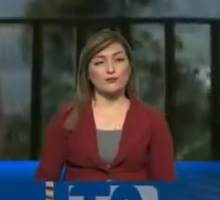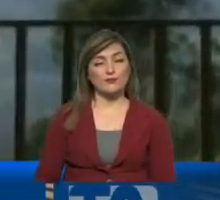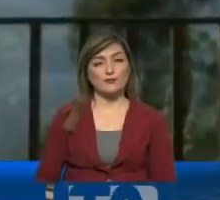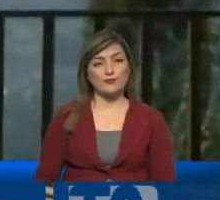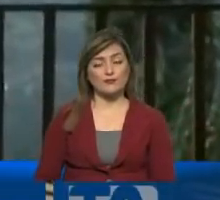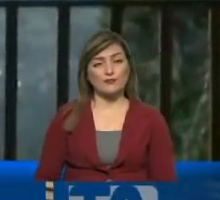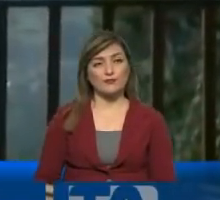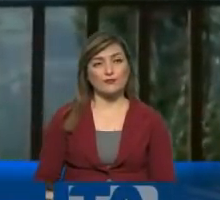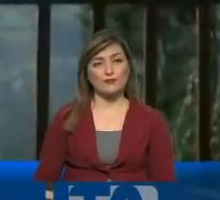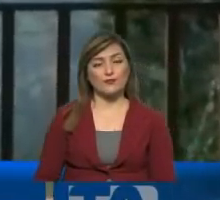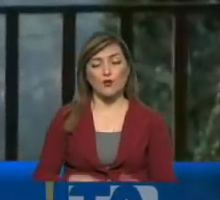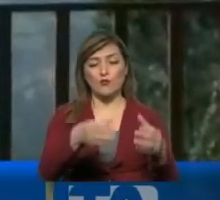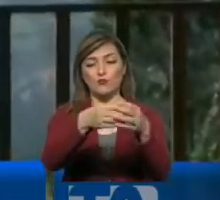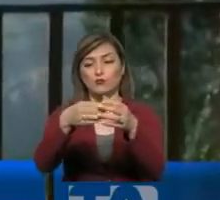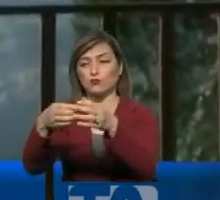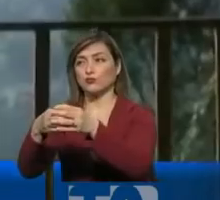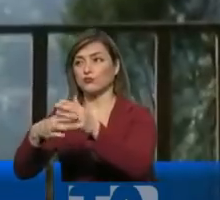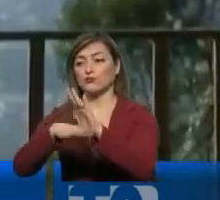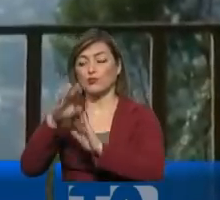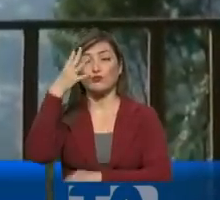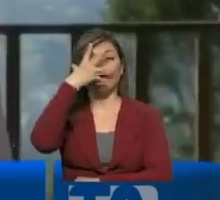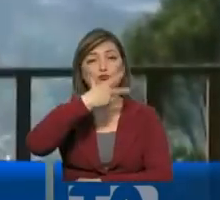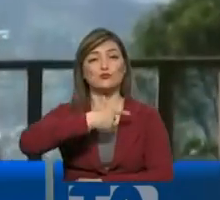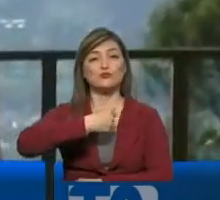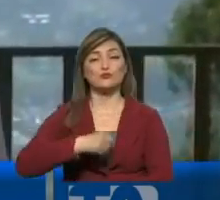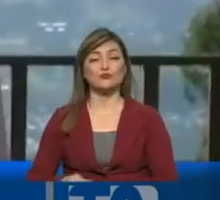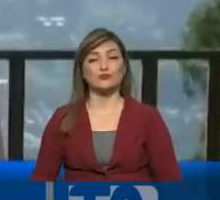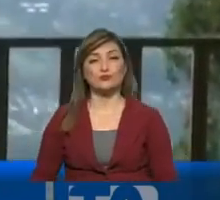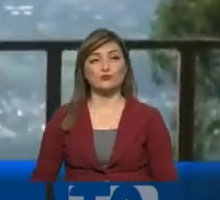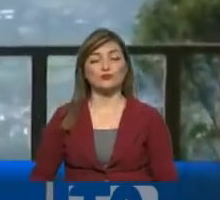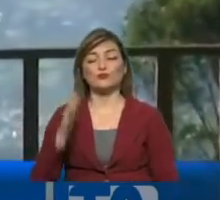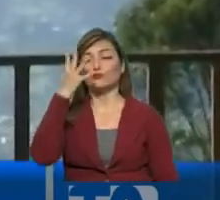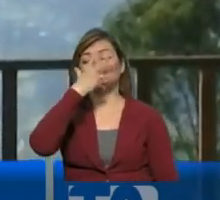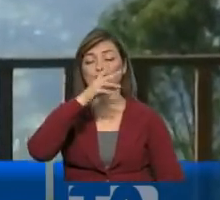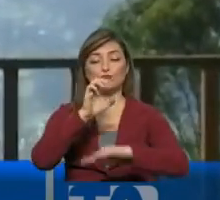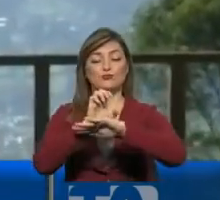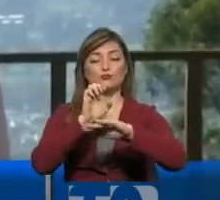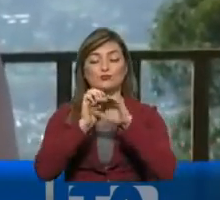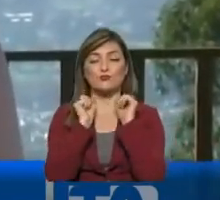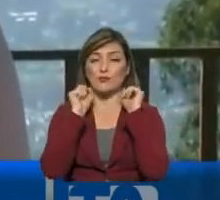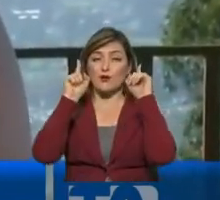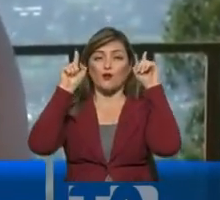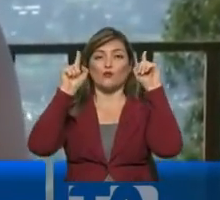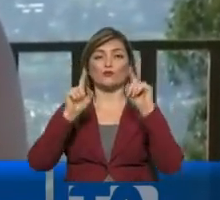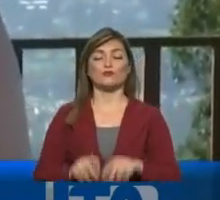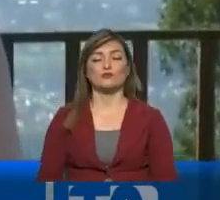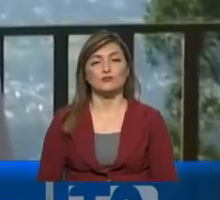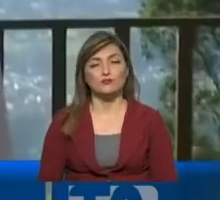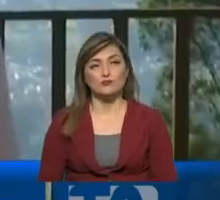los volcanes que hay en nuestro país. En este país hermoso y fascinante. Muchas